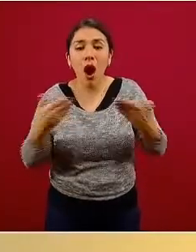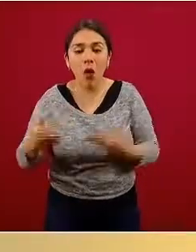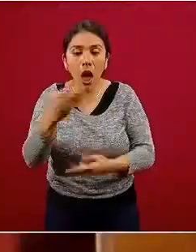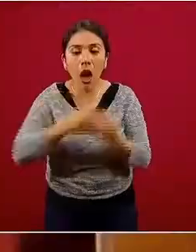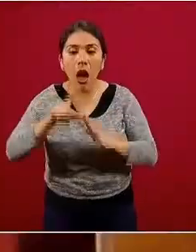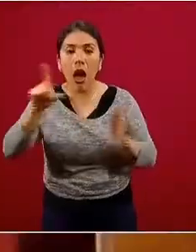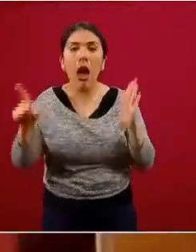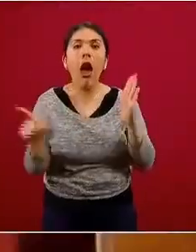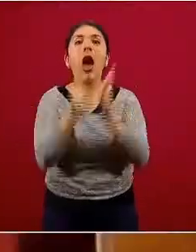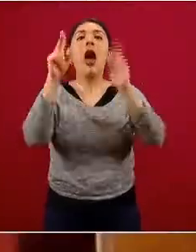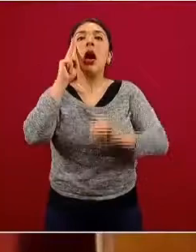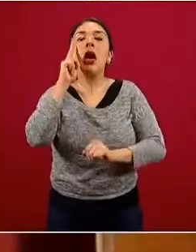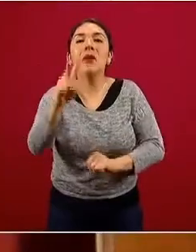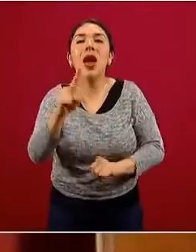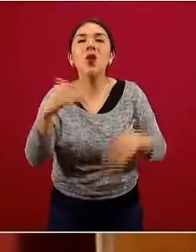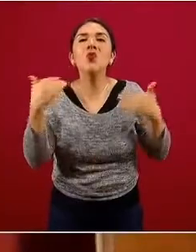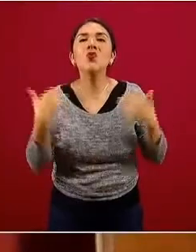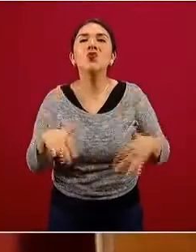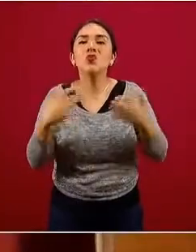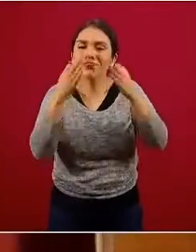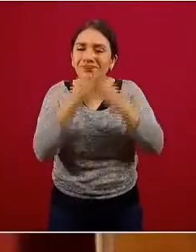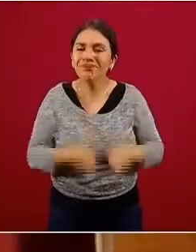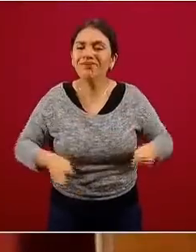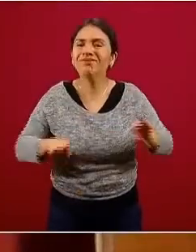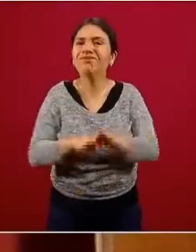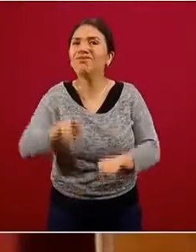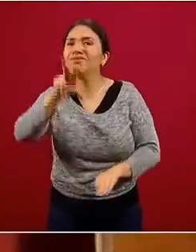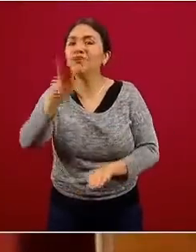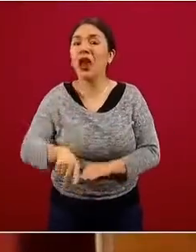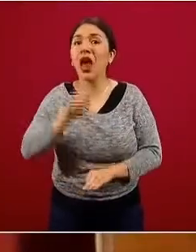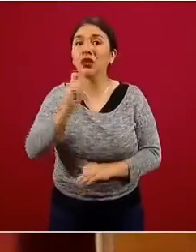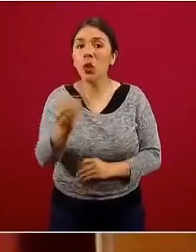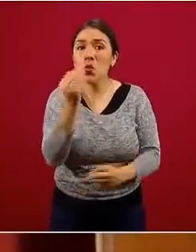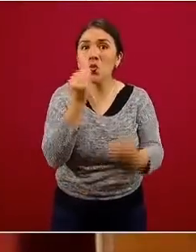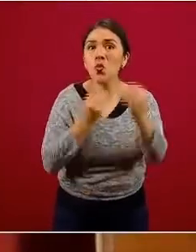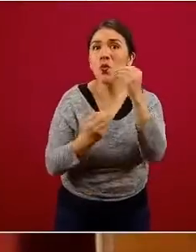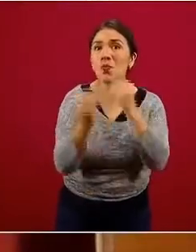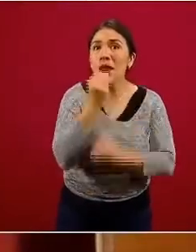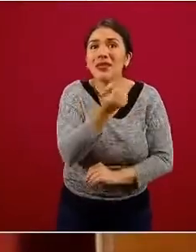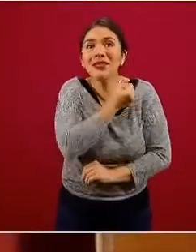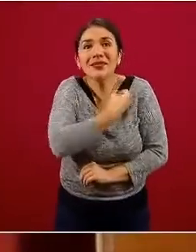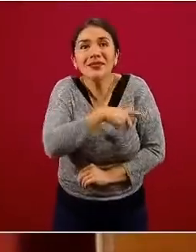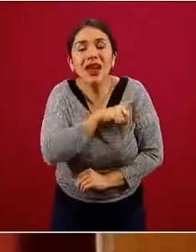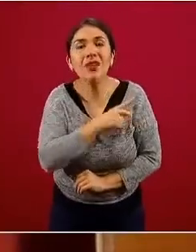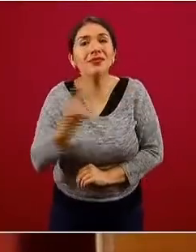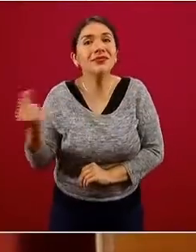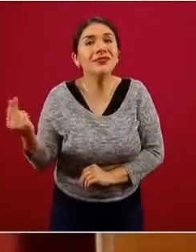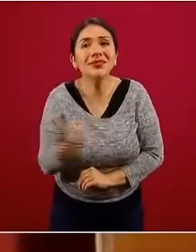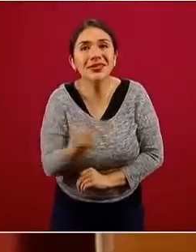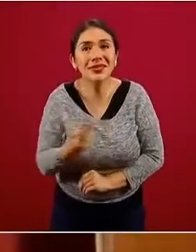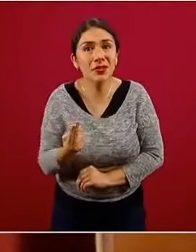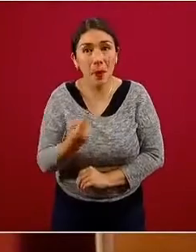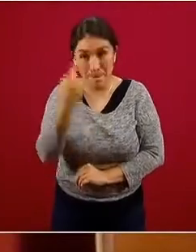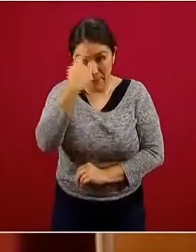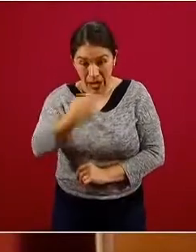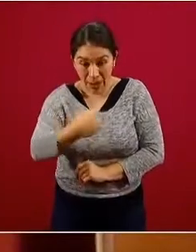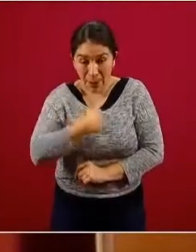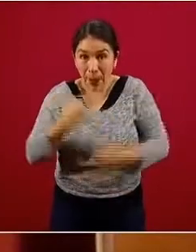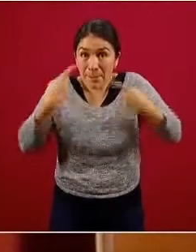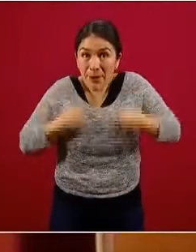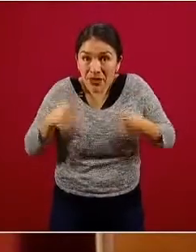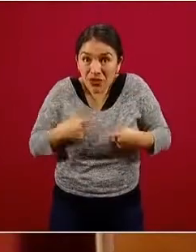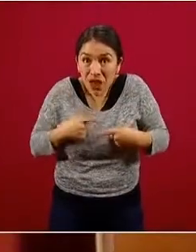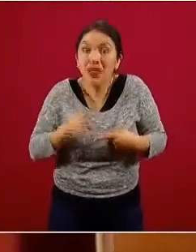y hacer ver la importancia que tiene la alimentación saludable, tanto para nosotros